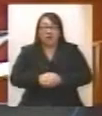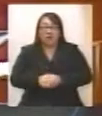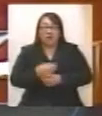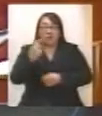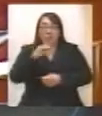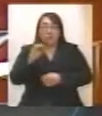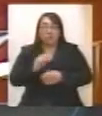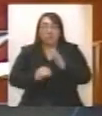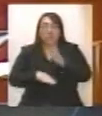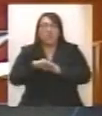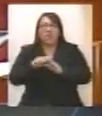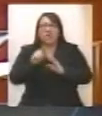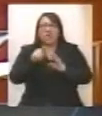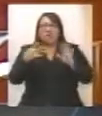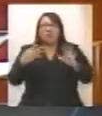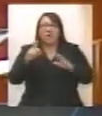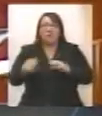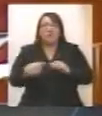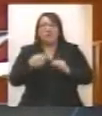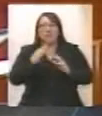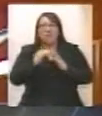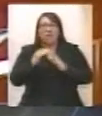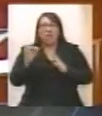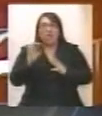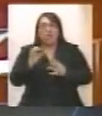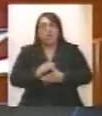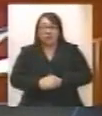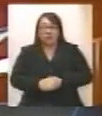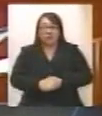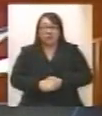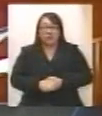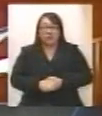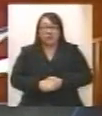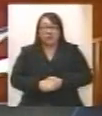un monto superior a los 19 mil millones de dólares.